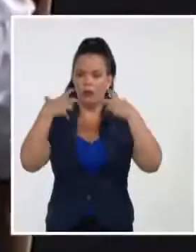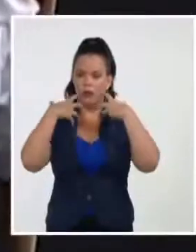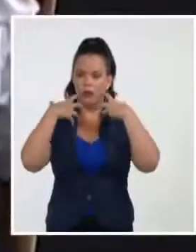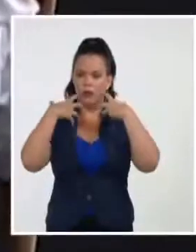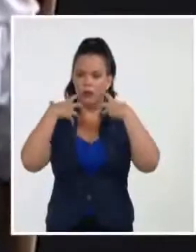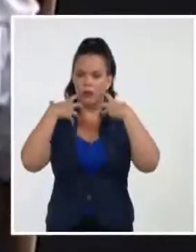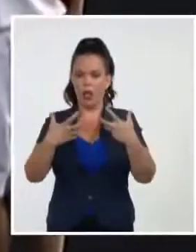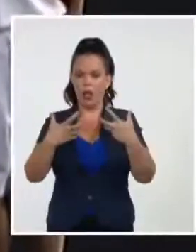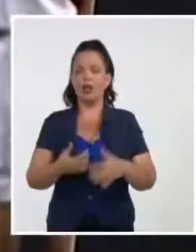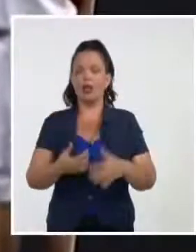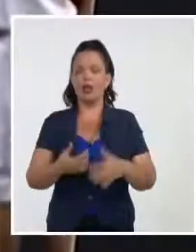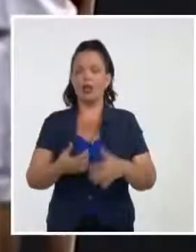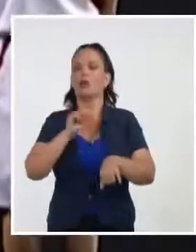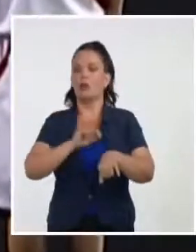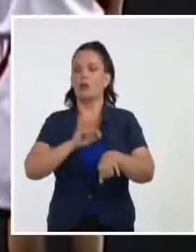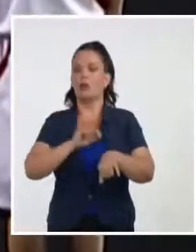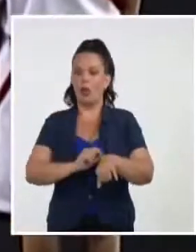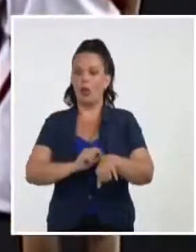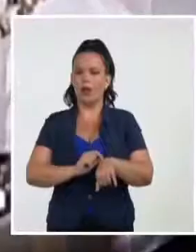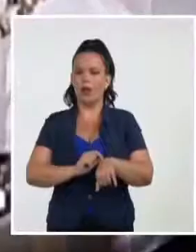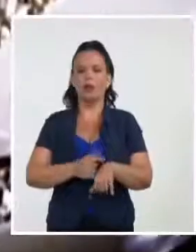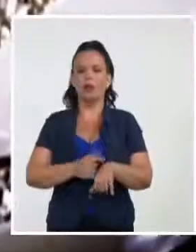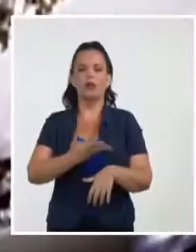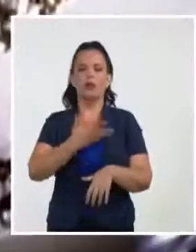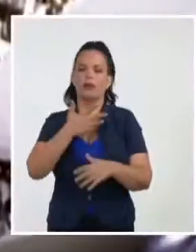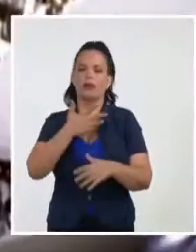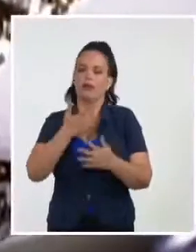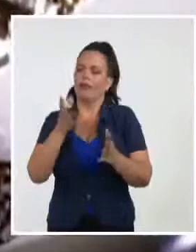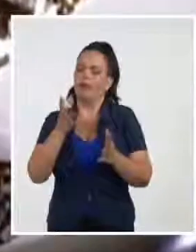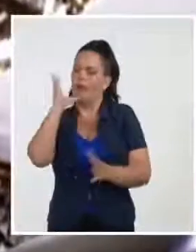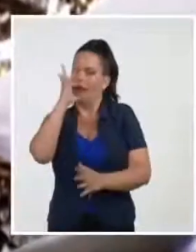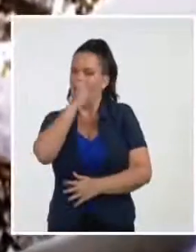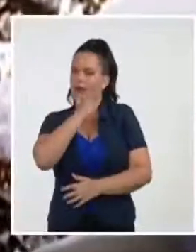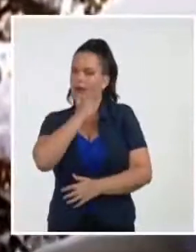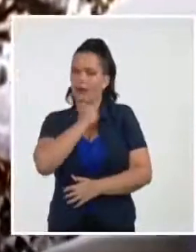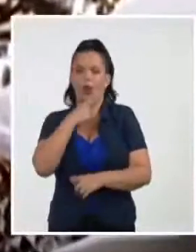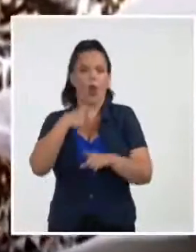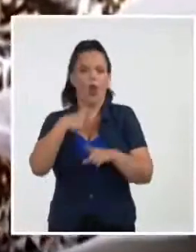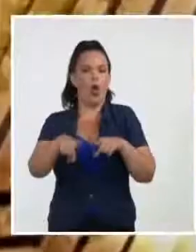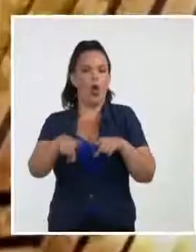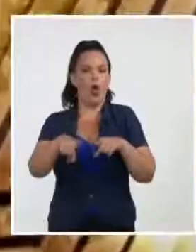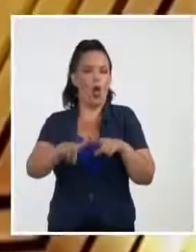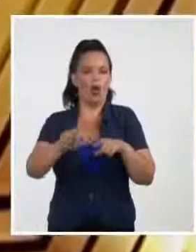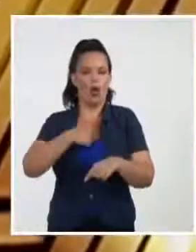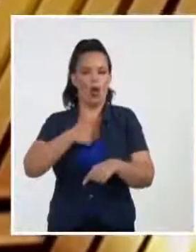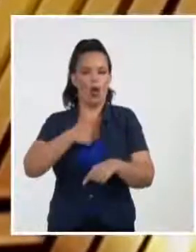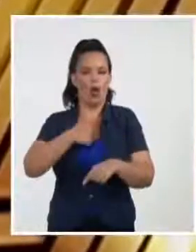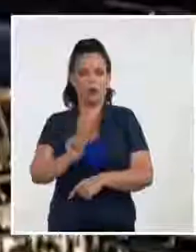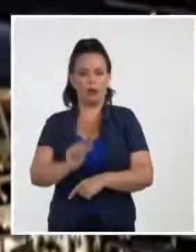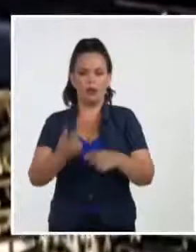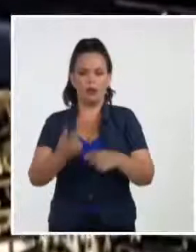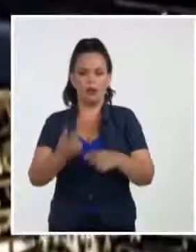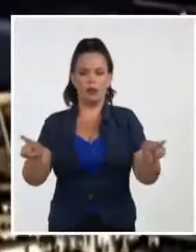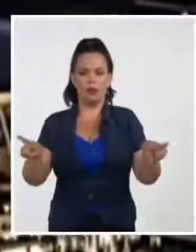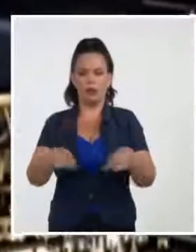los momentos más emotivos de la ceremonia, en la que, entre otros artistas, apareció el español Alejandro Sanz. Más